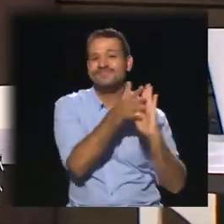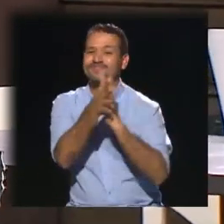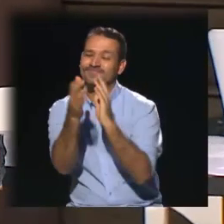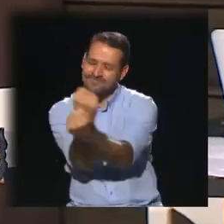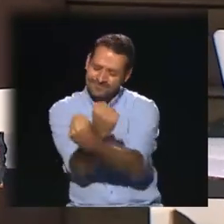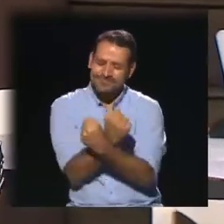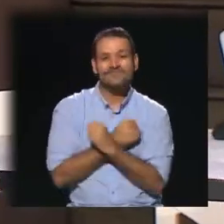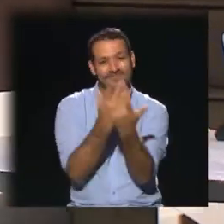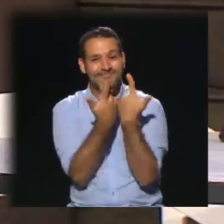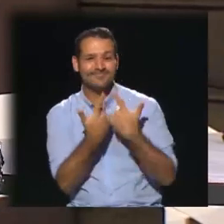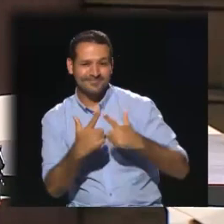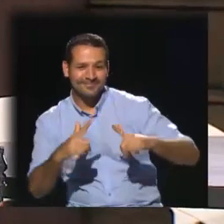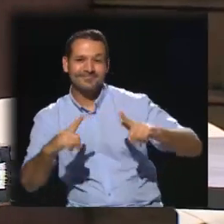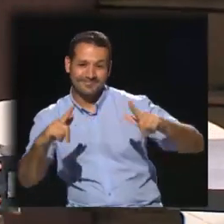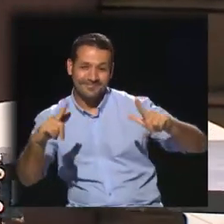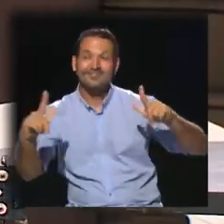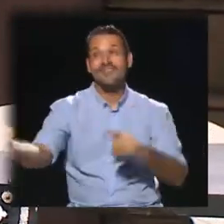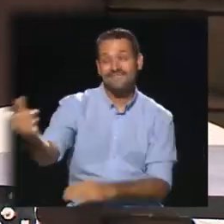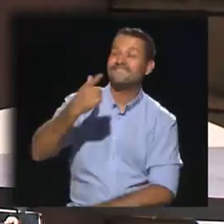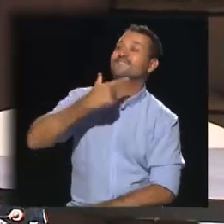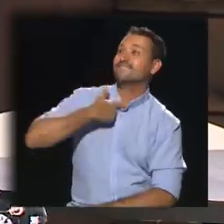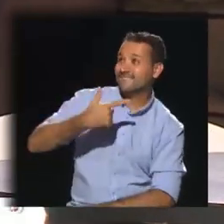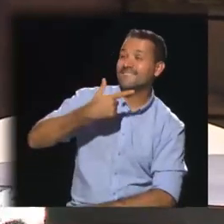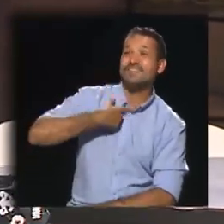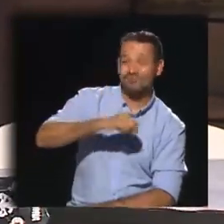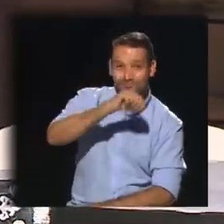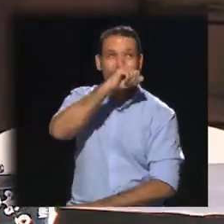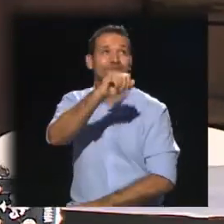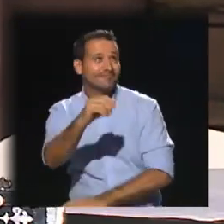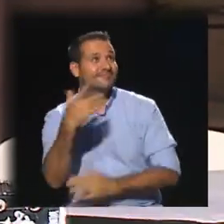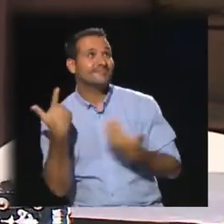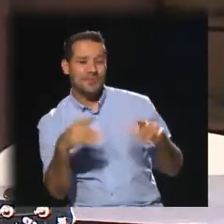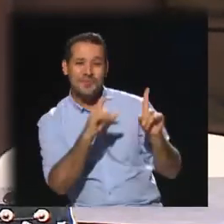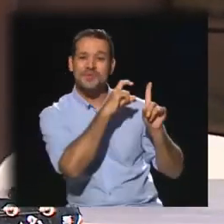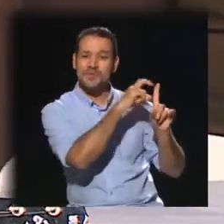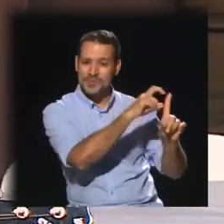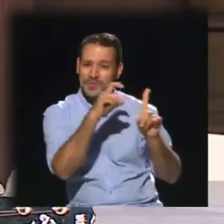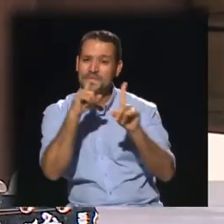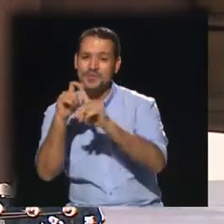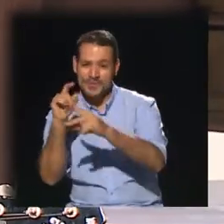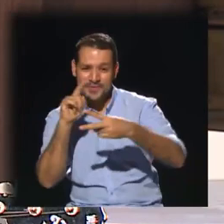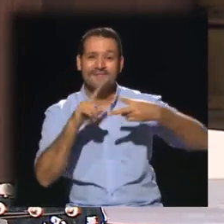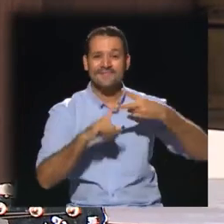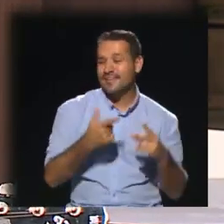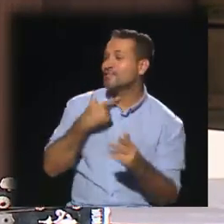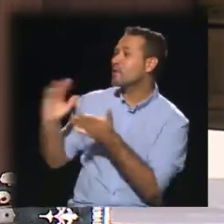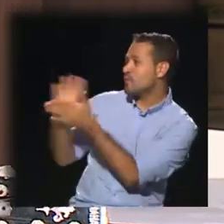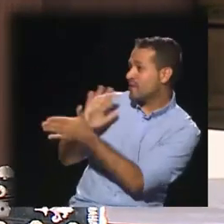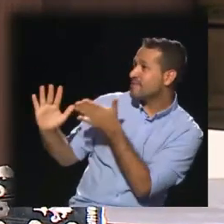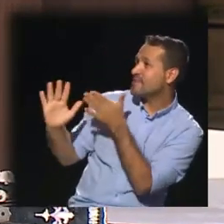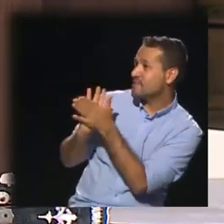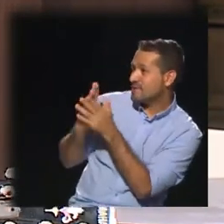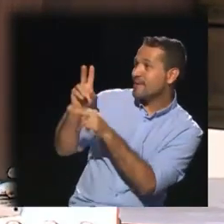y libertad. A mí me gusta esa idea, y Pau, que está ahí sentada, cuénteme si en